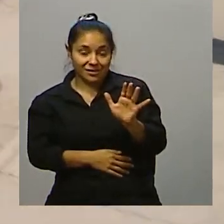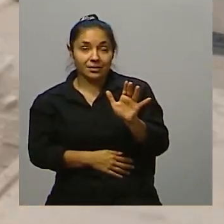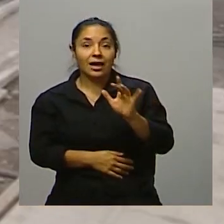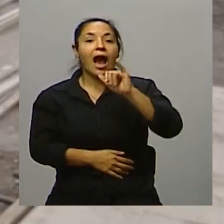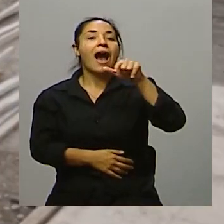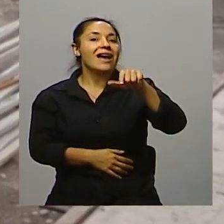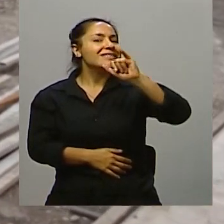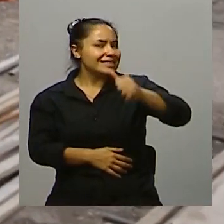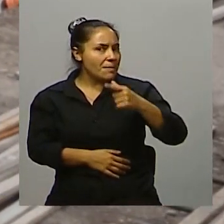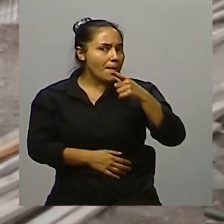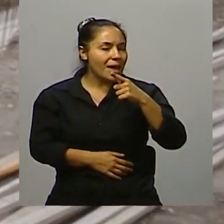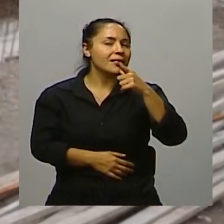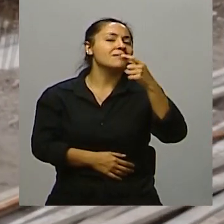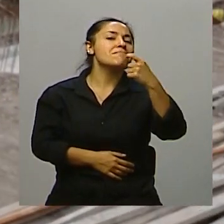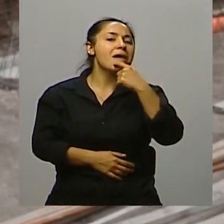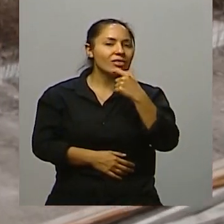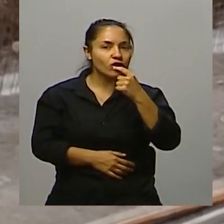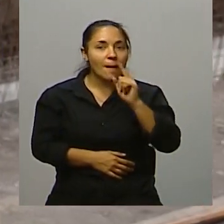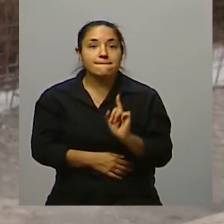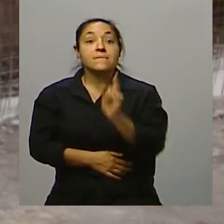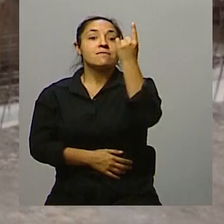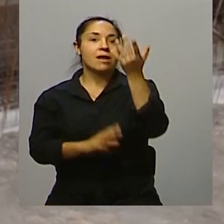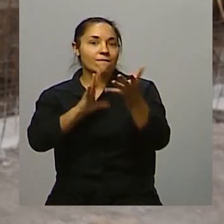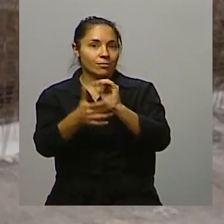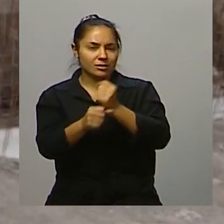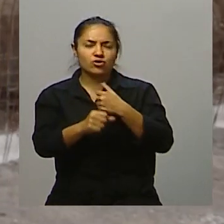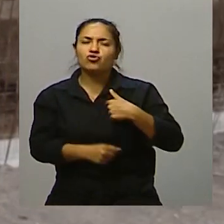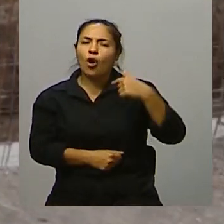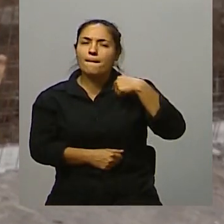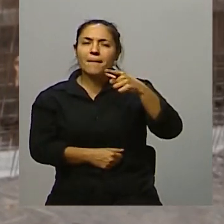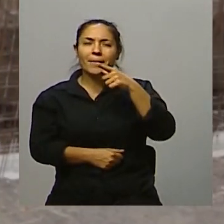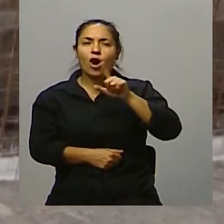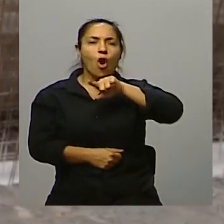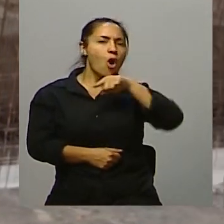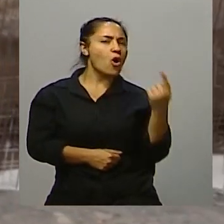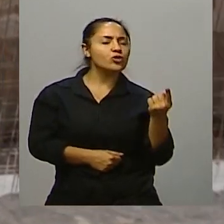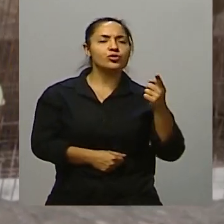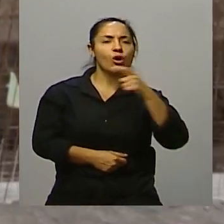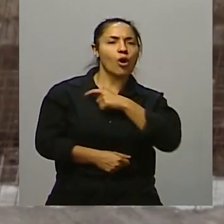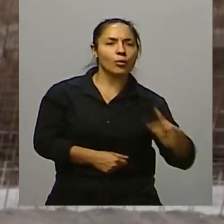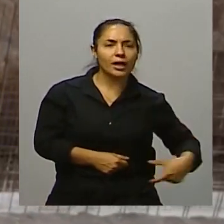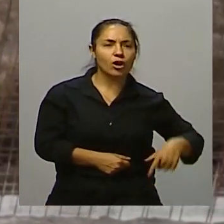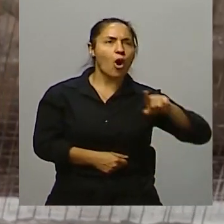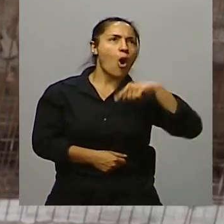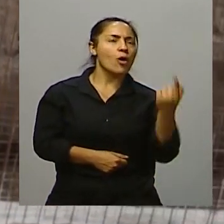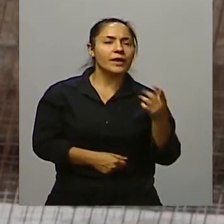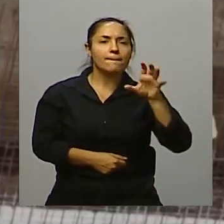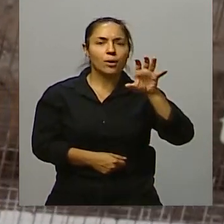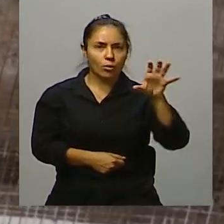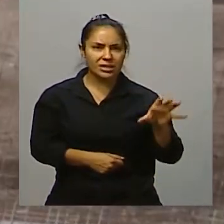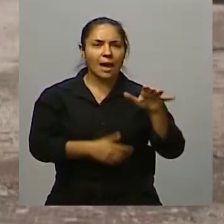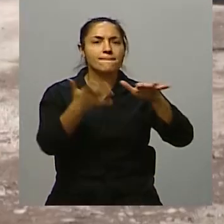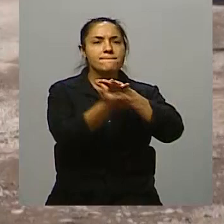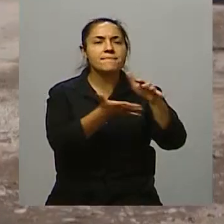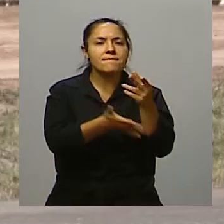la provincia. No tengo yo un registro de otra provincia, otro gobierno subnacional que tenga precios sociales. ¿Y a qué se